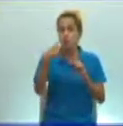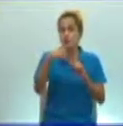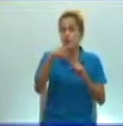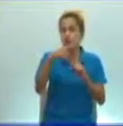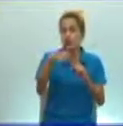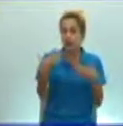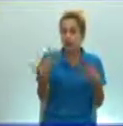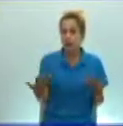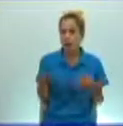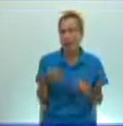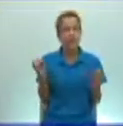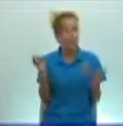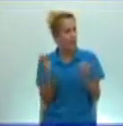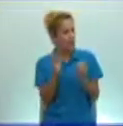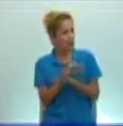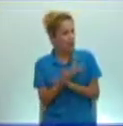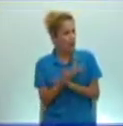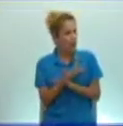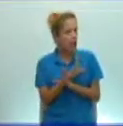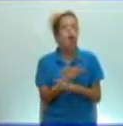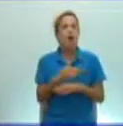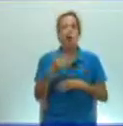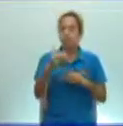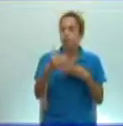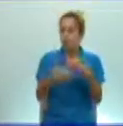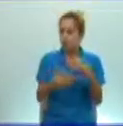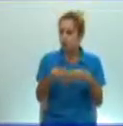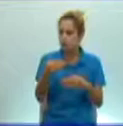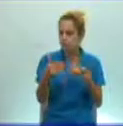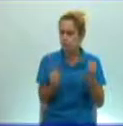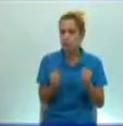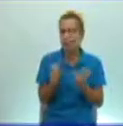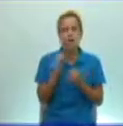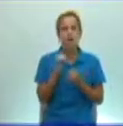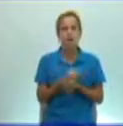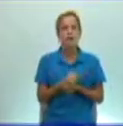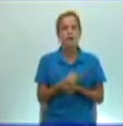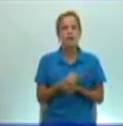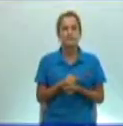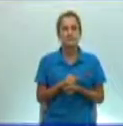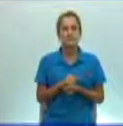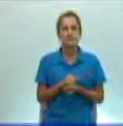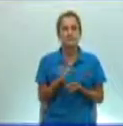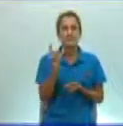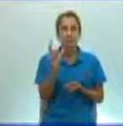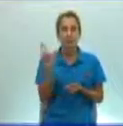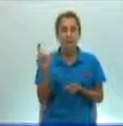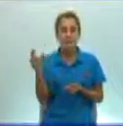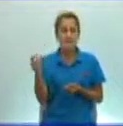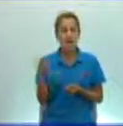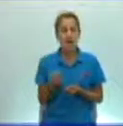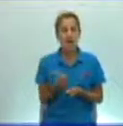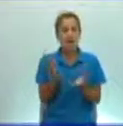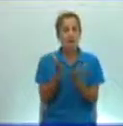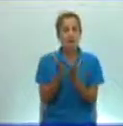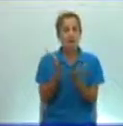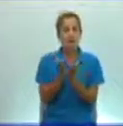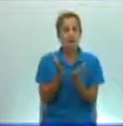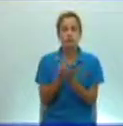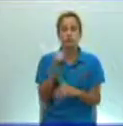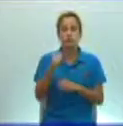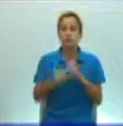y coherencia en las ideas, estableciendo la concordancia entre las clases de palabras estudiadas.